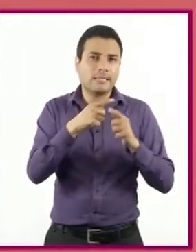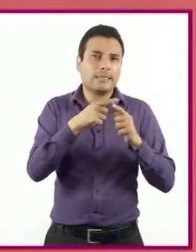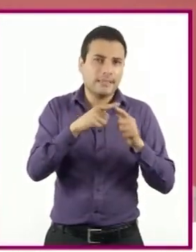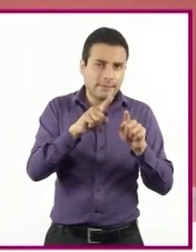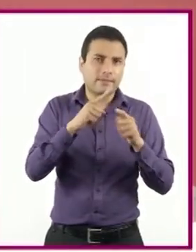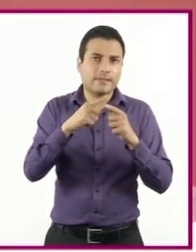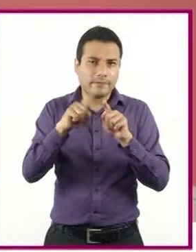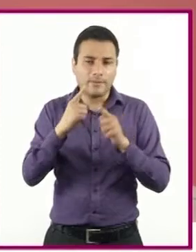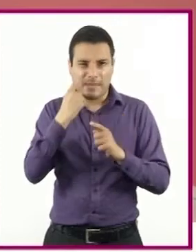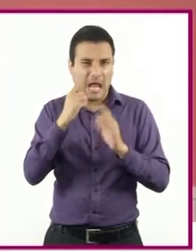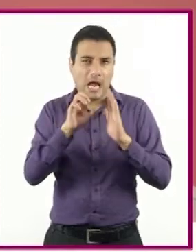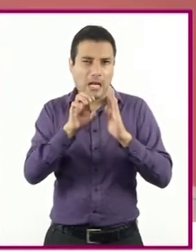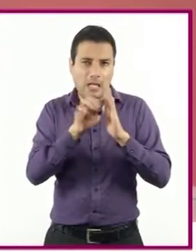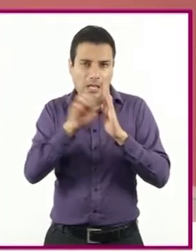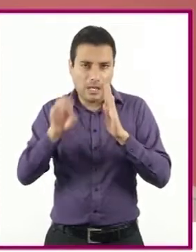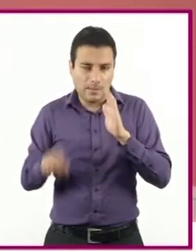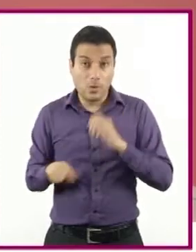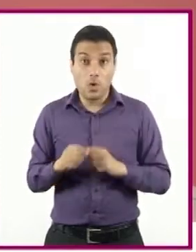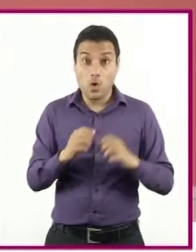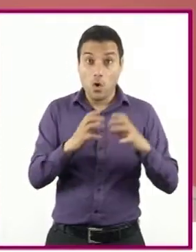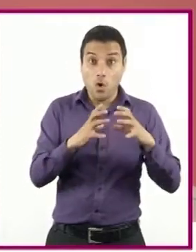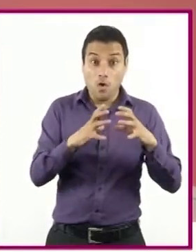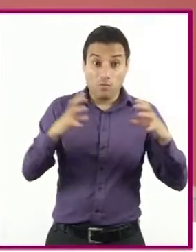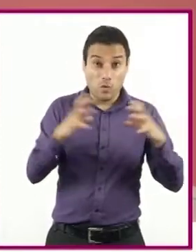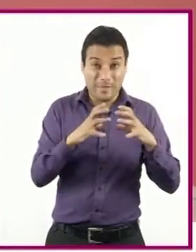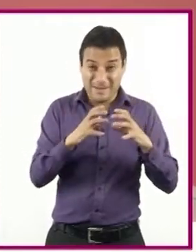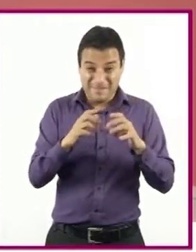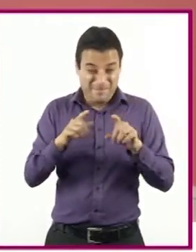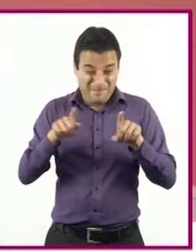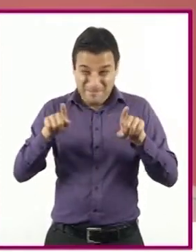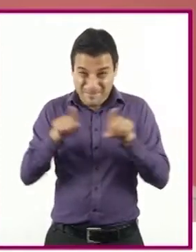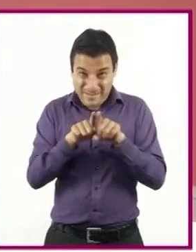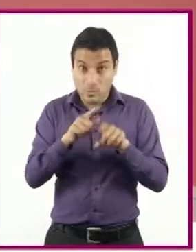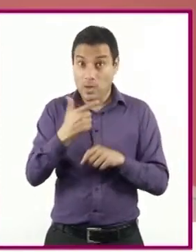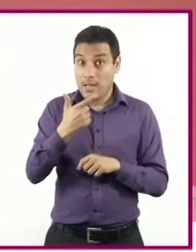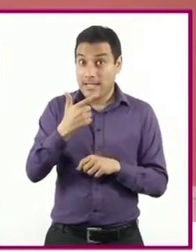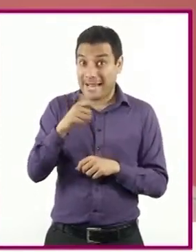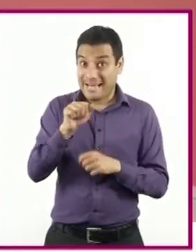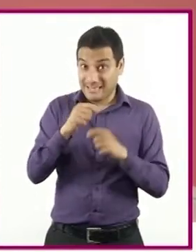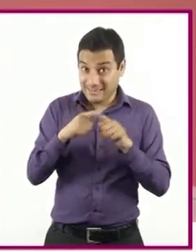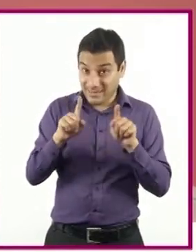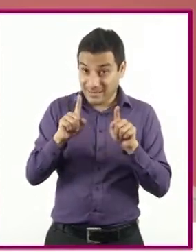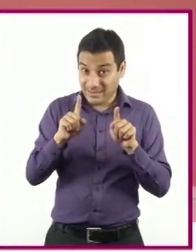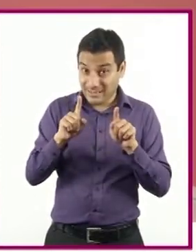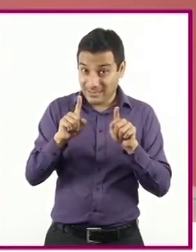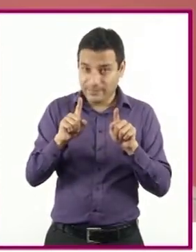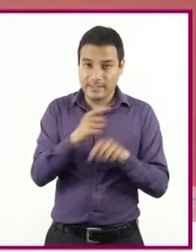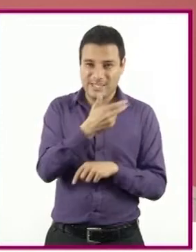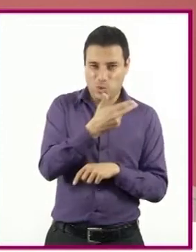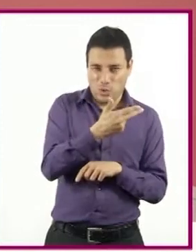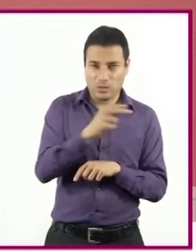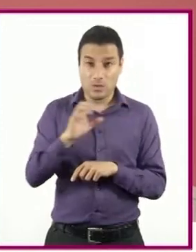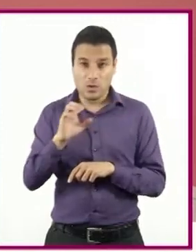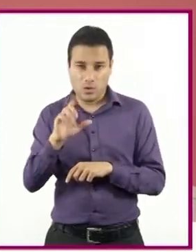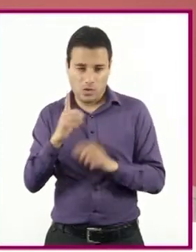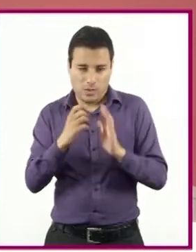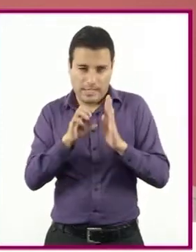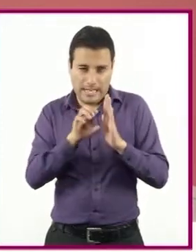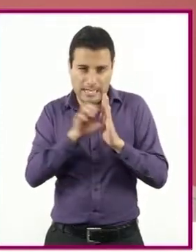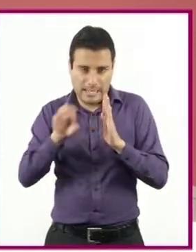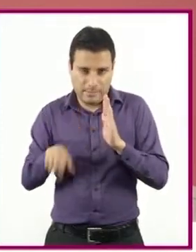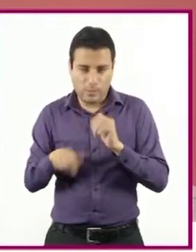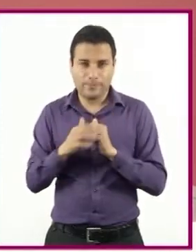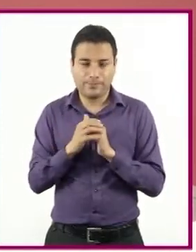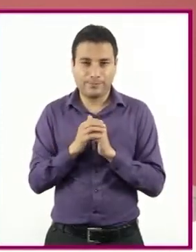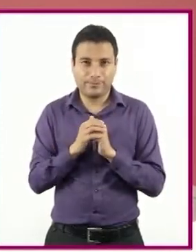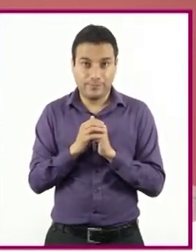cuando reaccionaban volúmenes iguales de distintos gases, como en nuestro ejemplo, con hidrógeno y cloro, se podía suponer